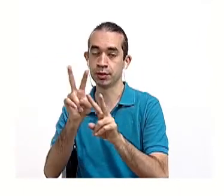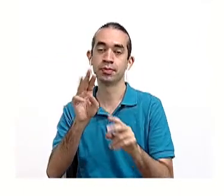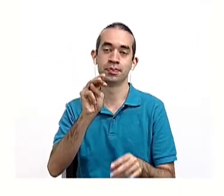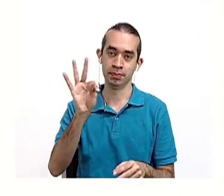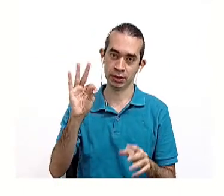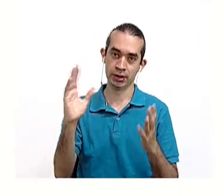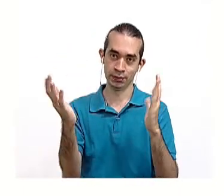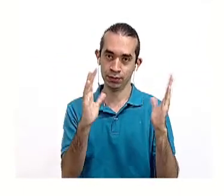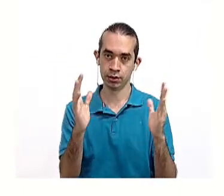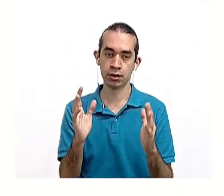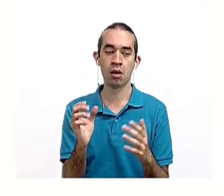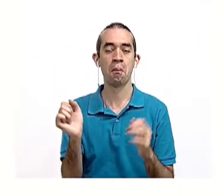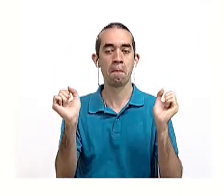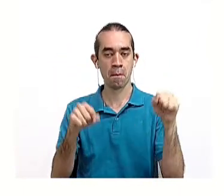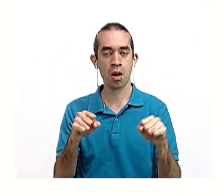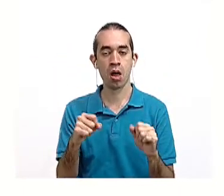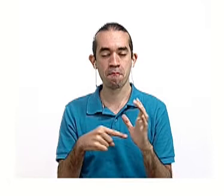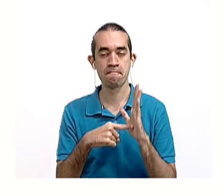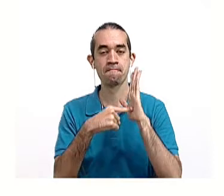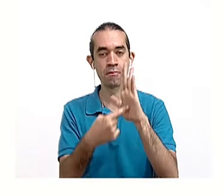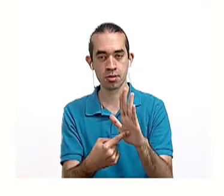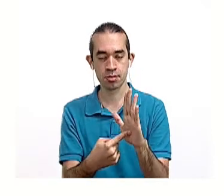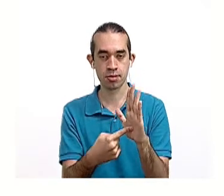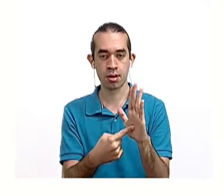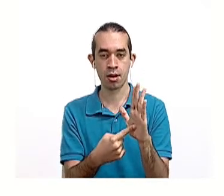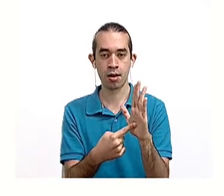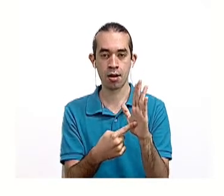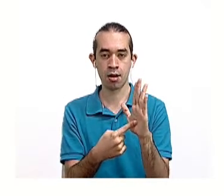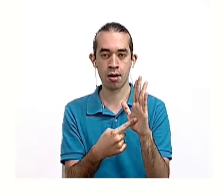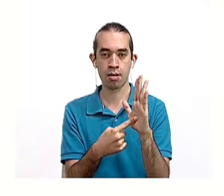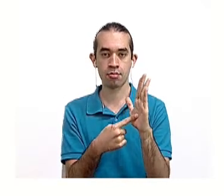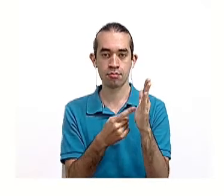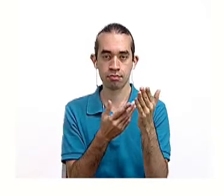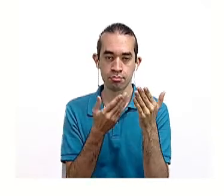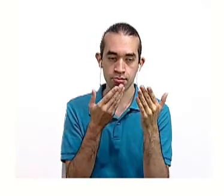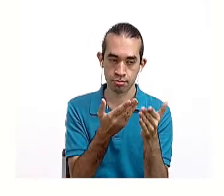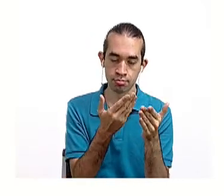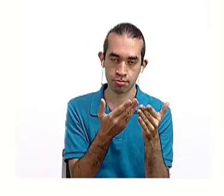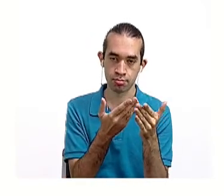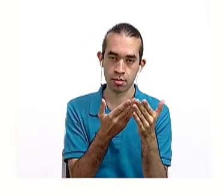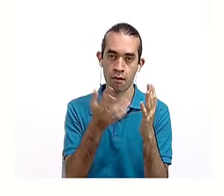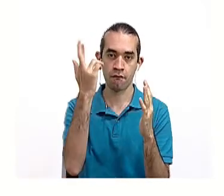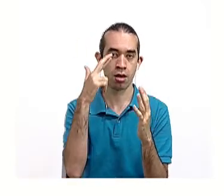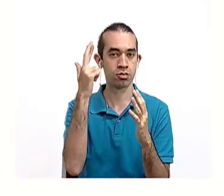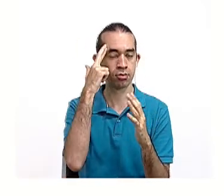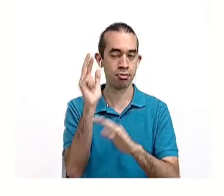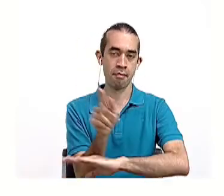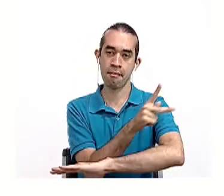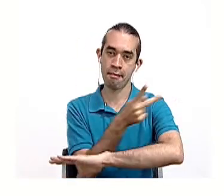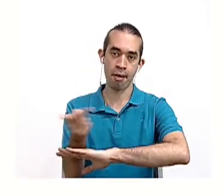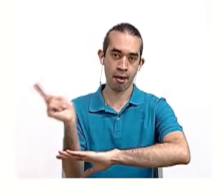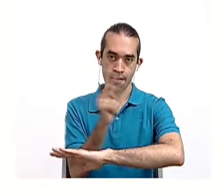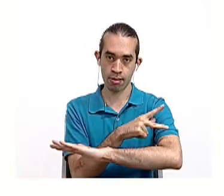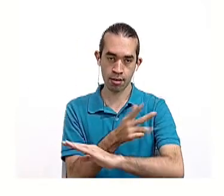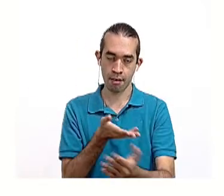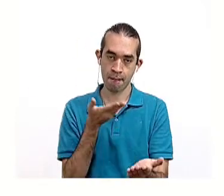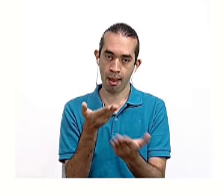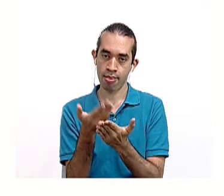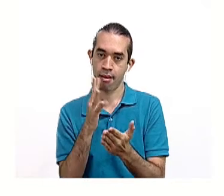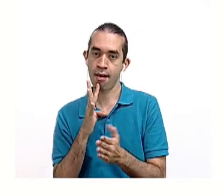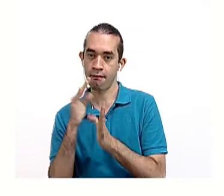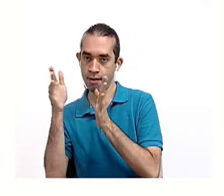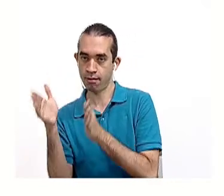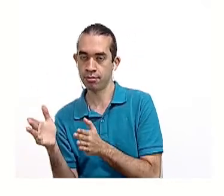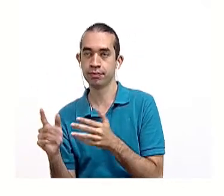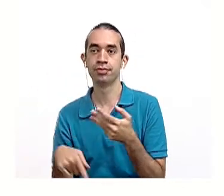metáforas permiten ilustrar y acercarnos a ese motivo poético que plantea el hablante.